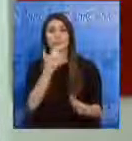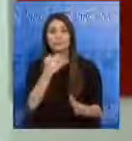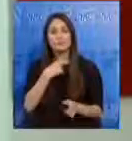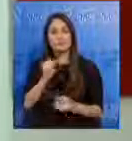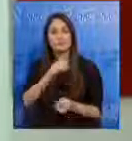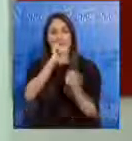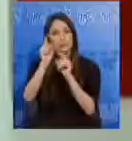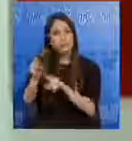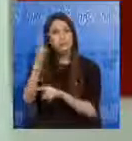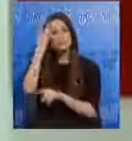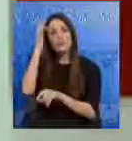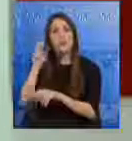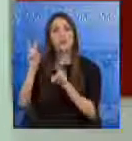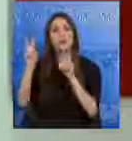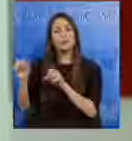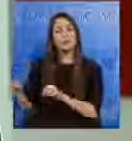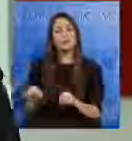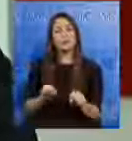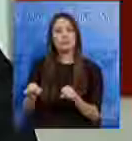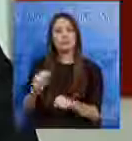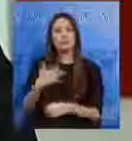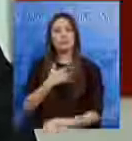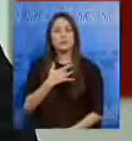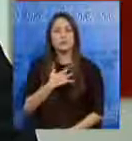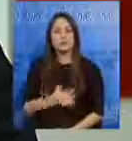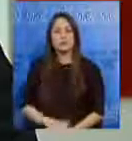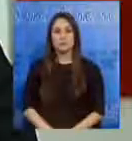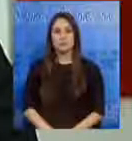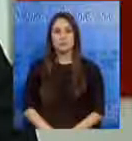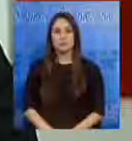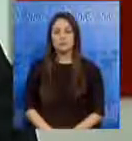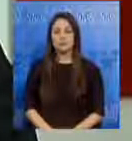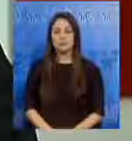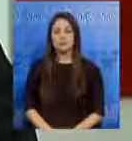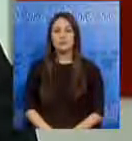por las réplicas que se pueden originar?